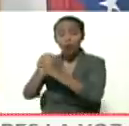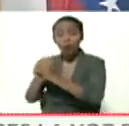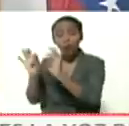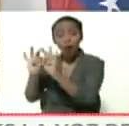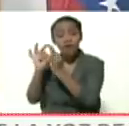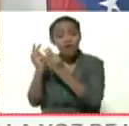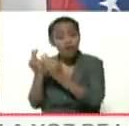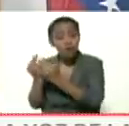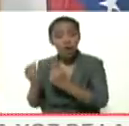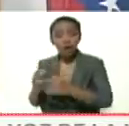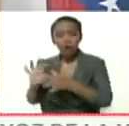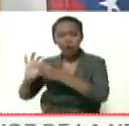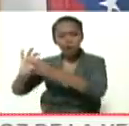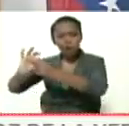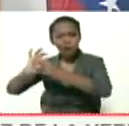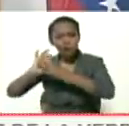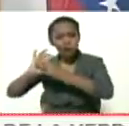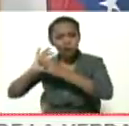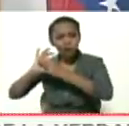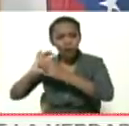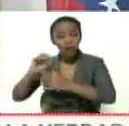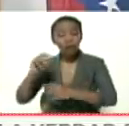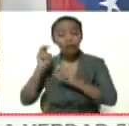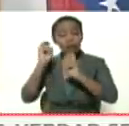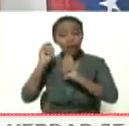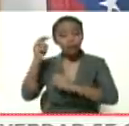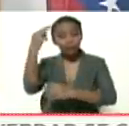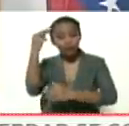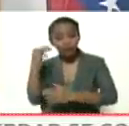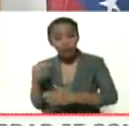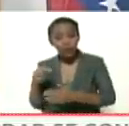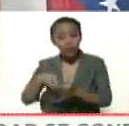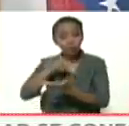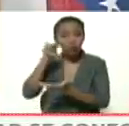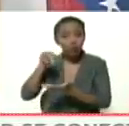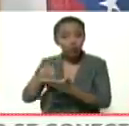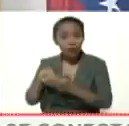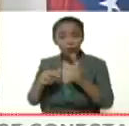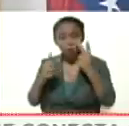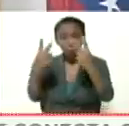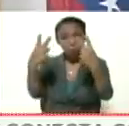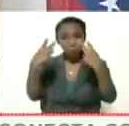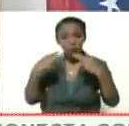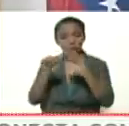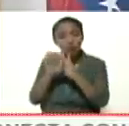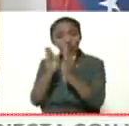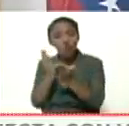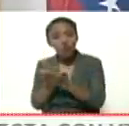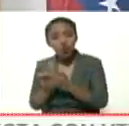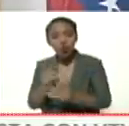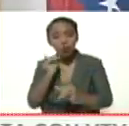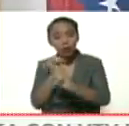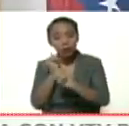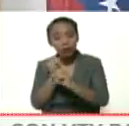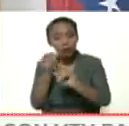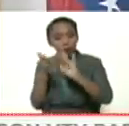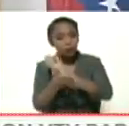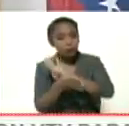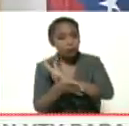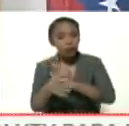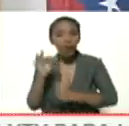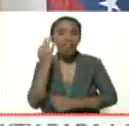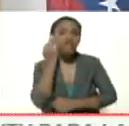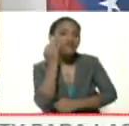familia unida a nivel nacional y quienes nos están viendo en el mundo a través de las redes sociales,